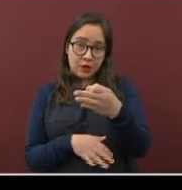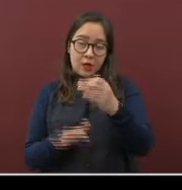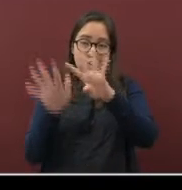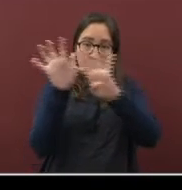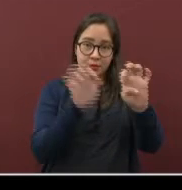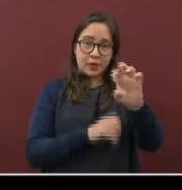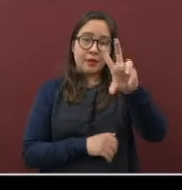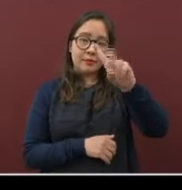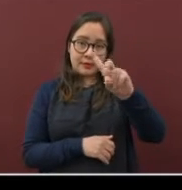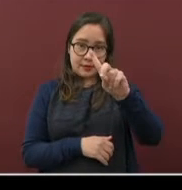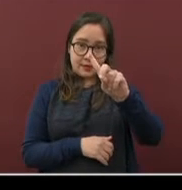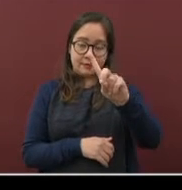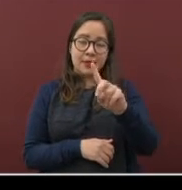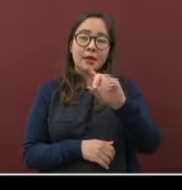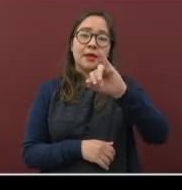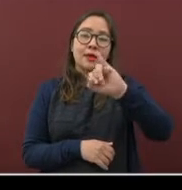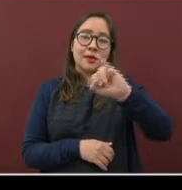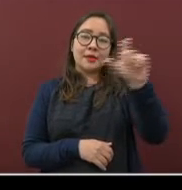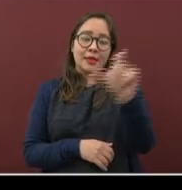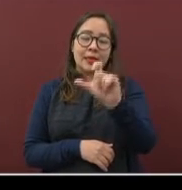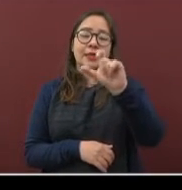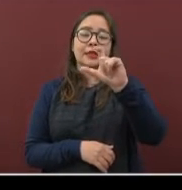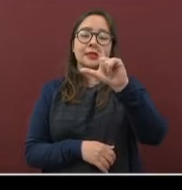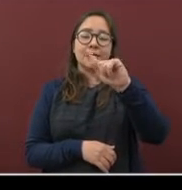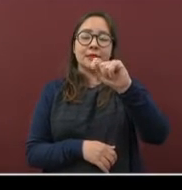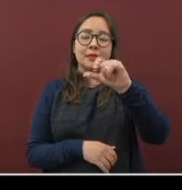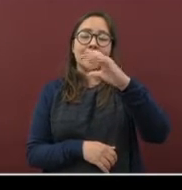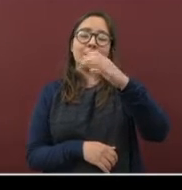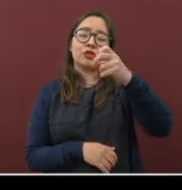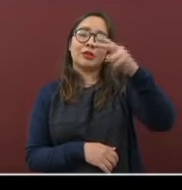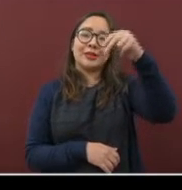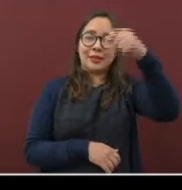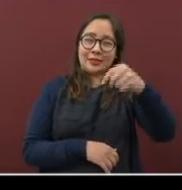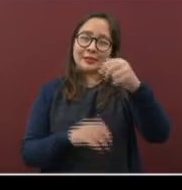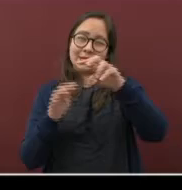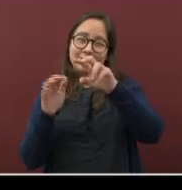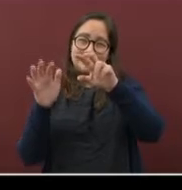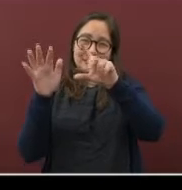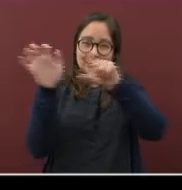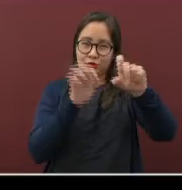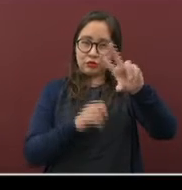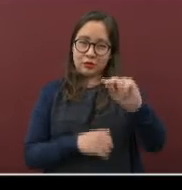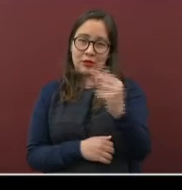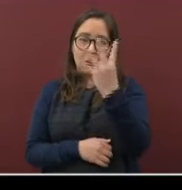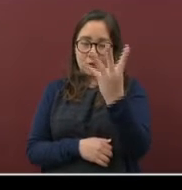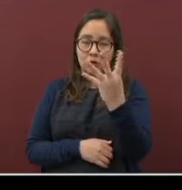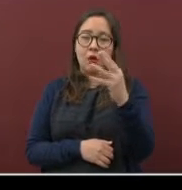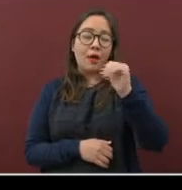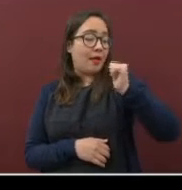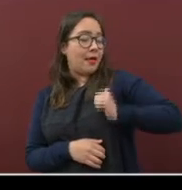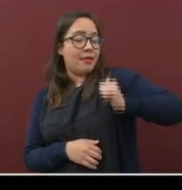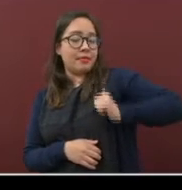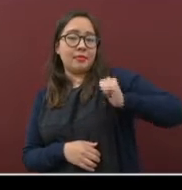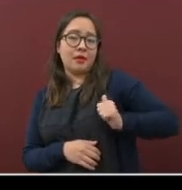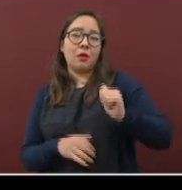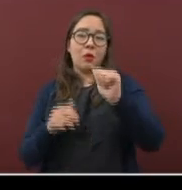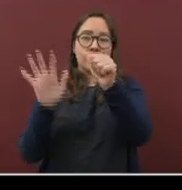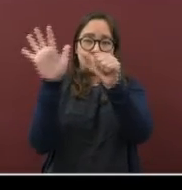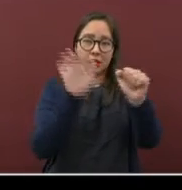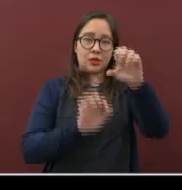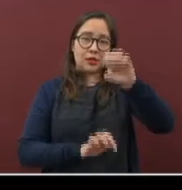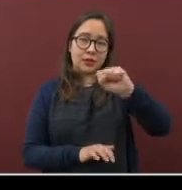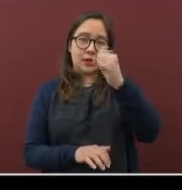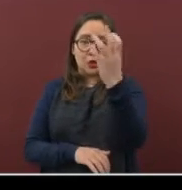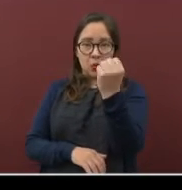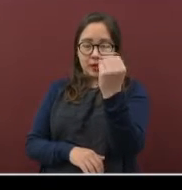930 lista xochitlán con 784 la antigua 669